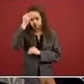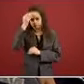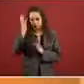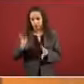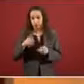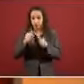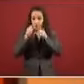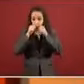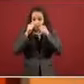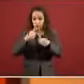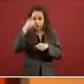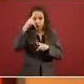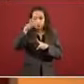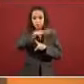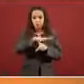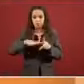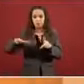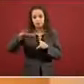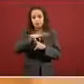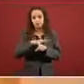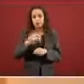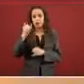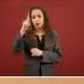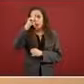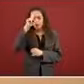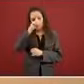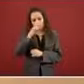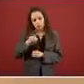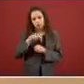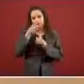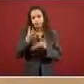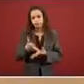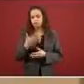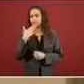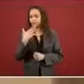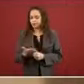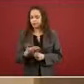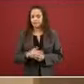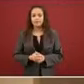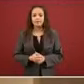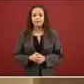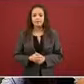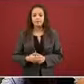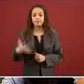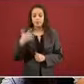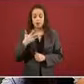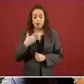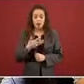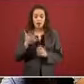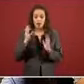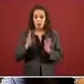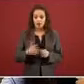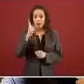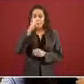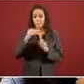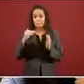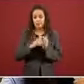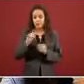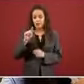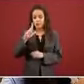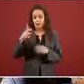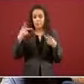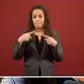comunidad y orientar a la comunidad. Déjenme decirles que también tenemos 1,075 residentes